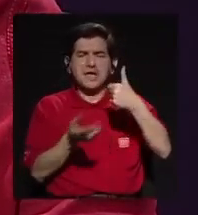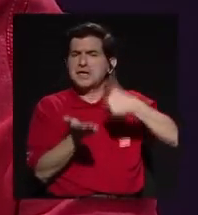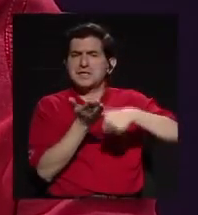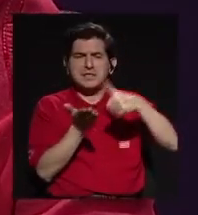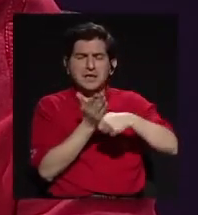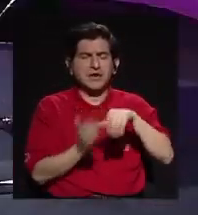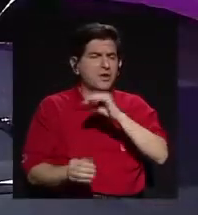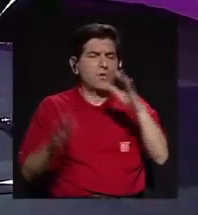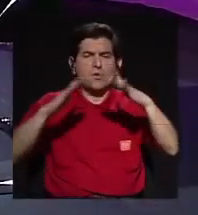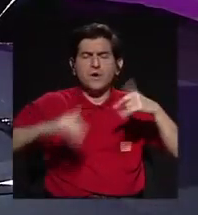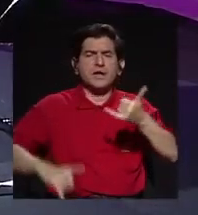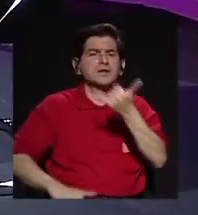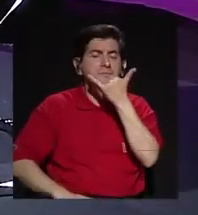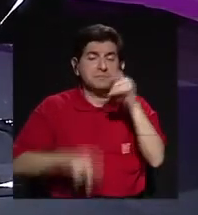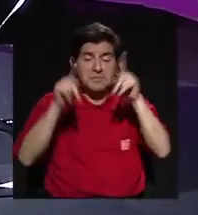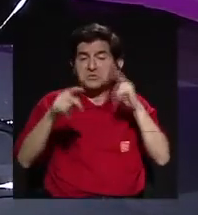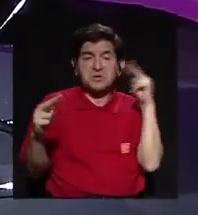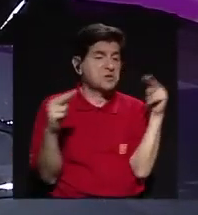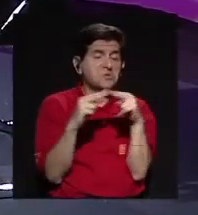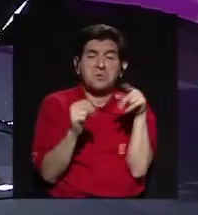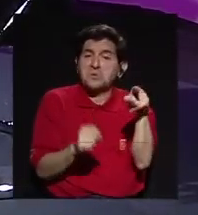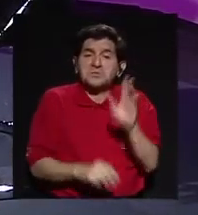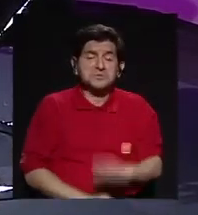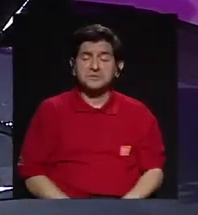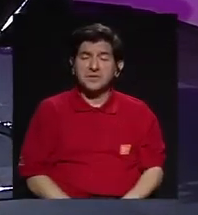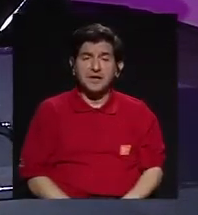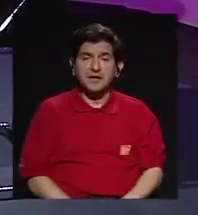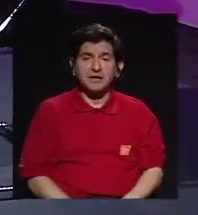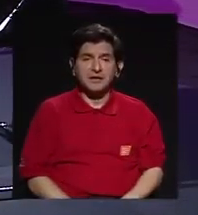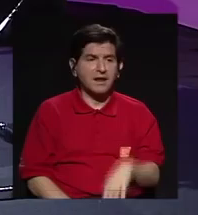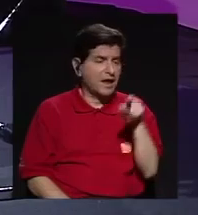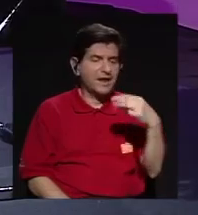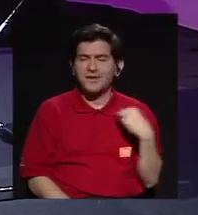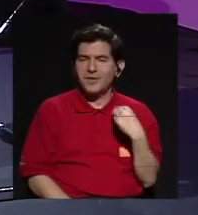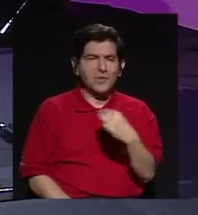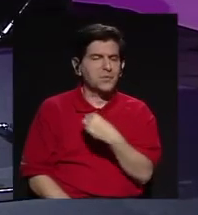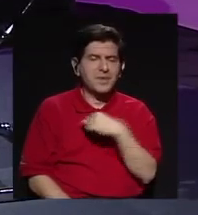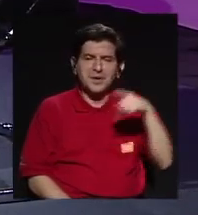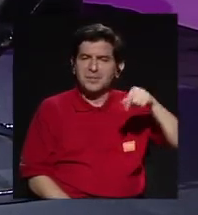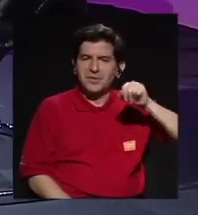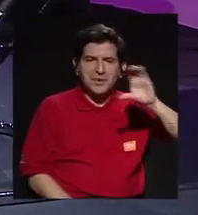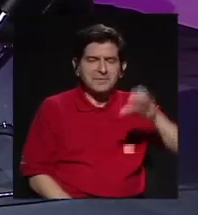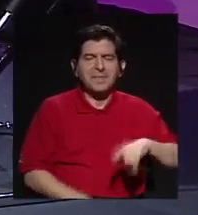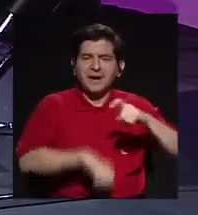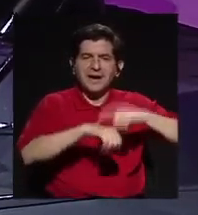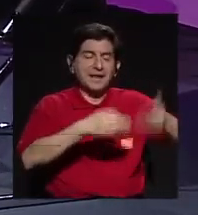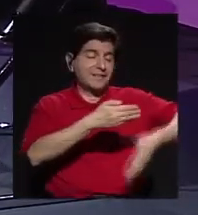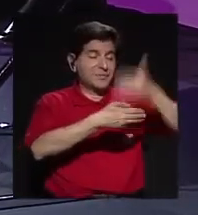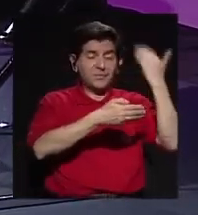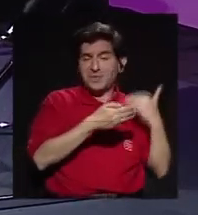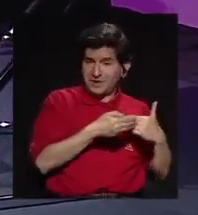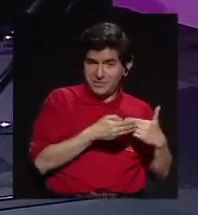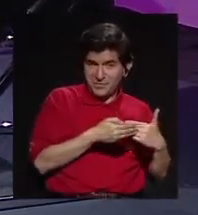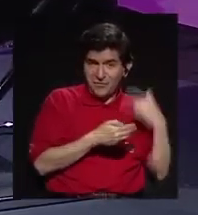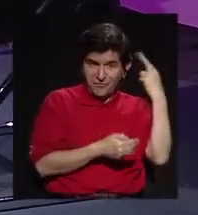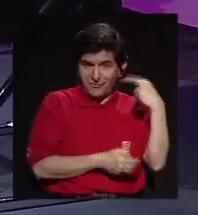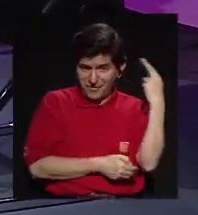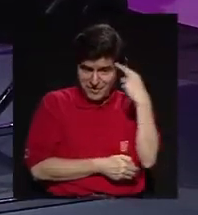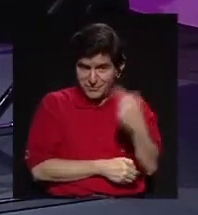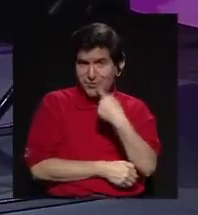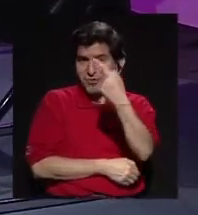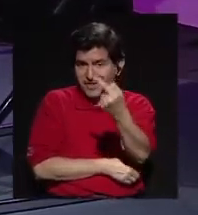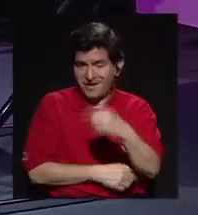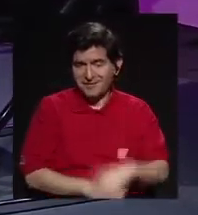en los márgenes de error, porque la gente no lo conocía, porque obviamente no había formado parte del PAC durante el periodo anterior. Entonces, por eso es que dije